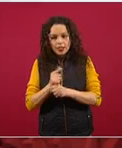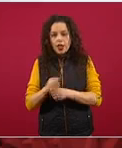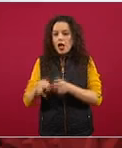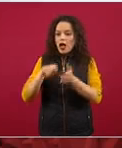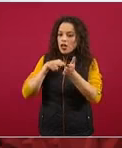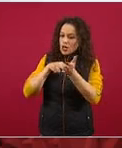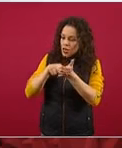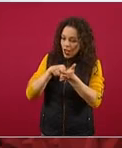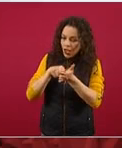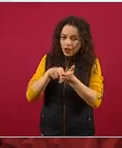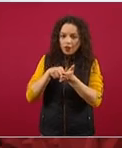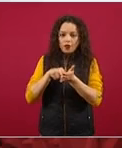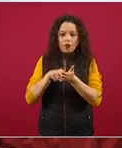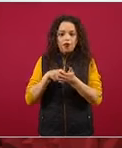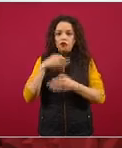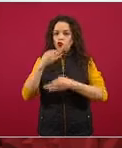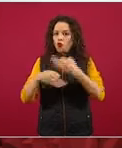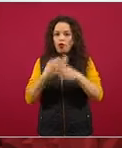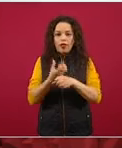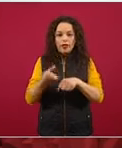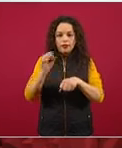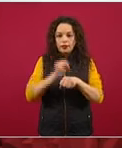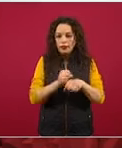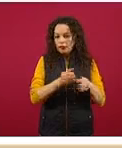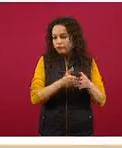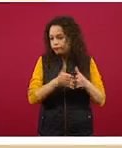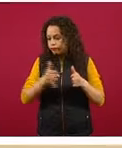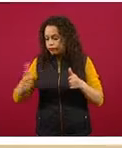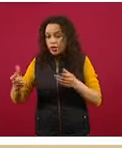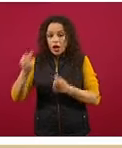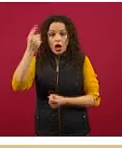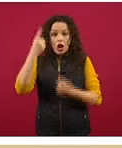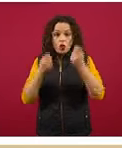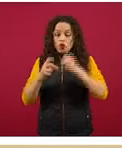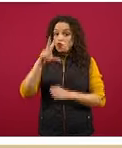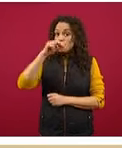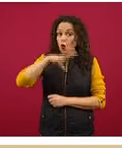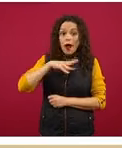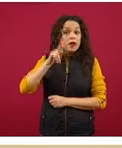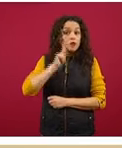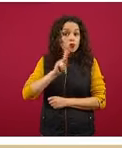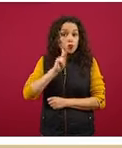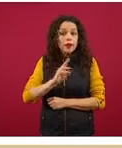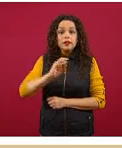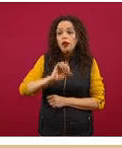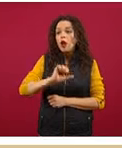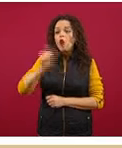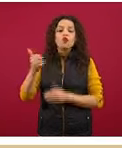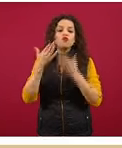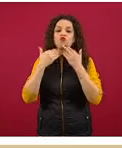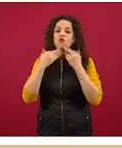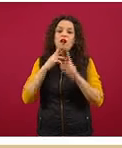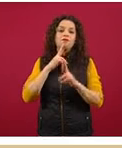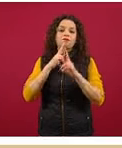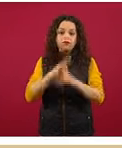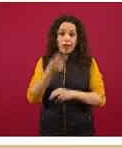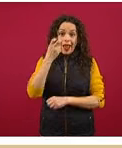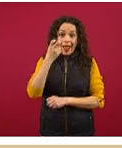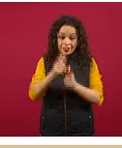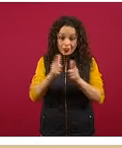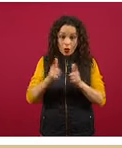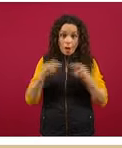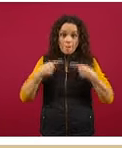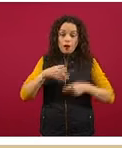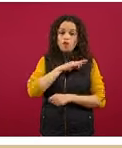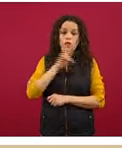las semanas, en donde unos o no se les tomó muestra o ya no tienen posibilidad de resultado, y este grupo de